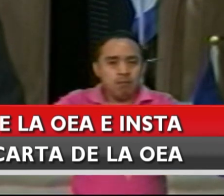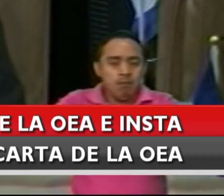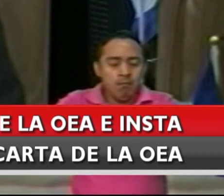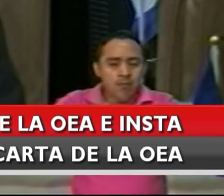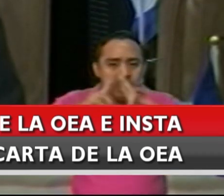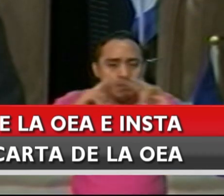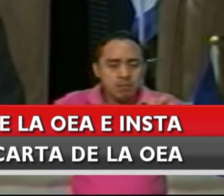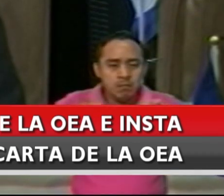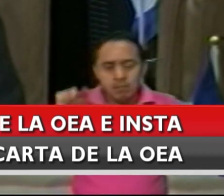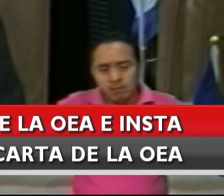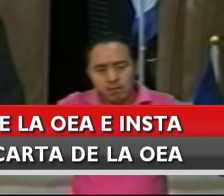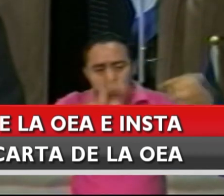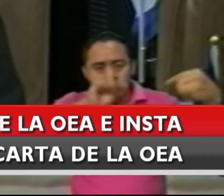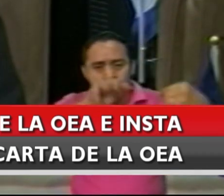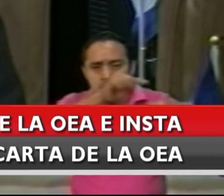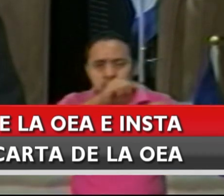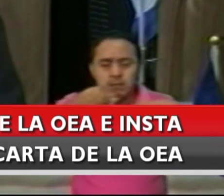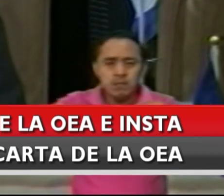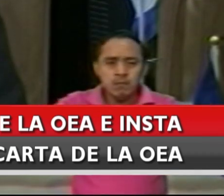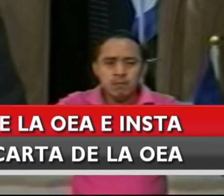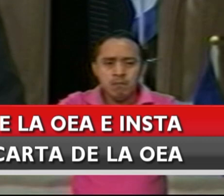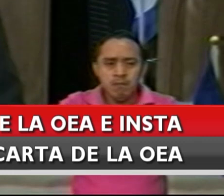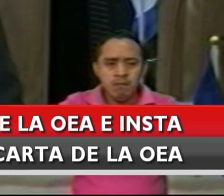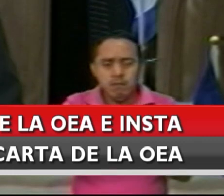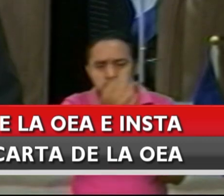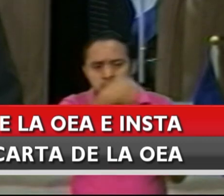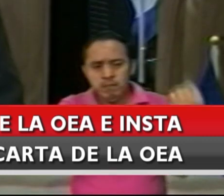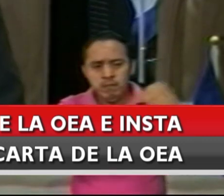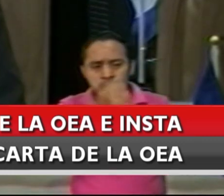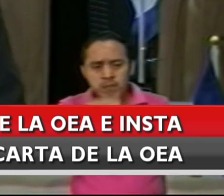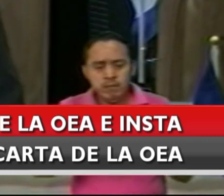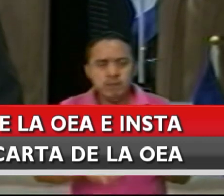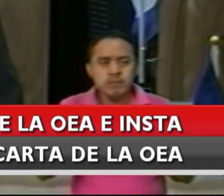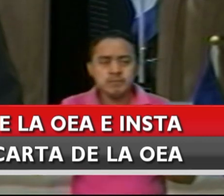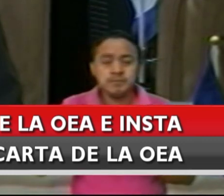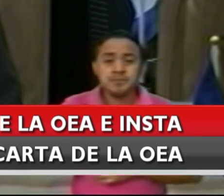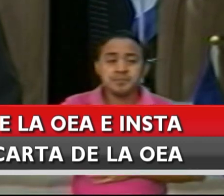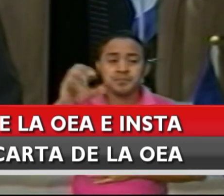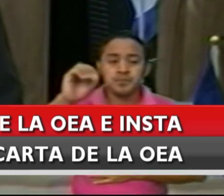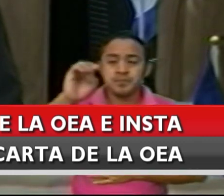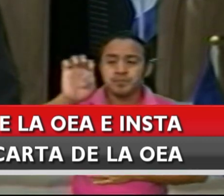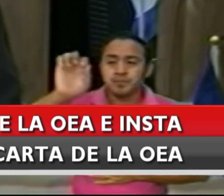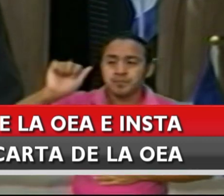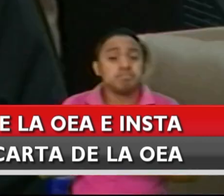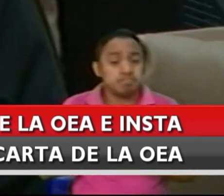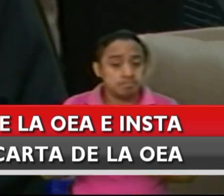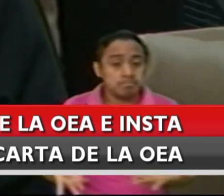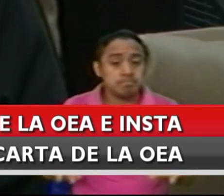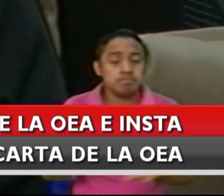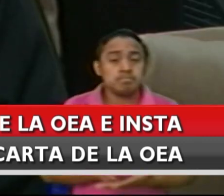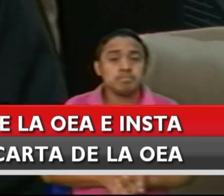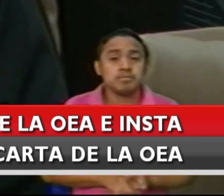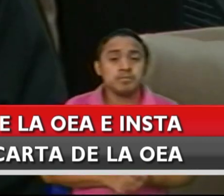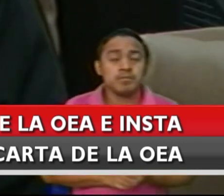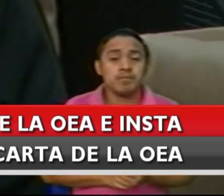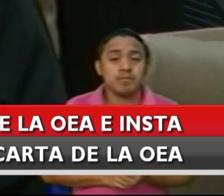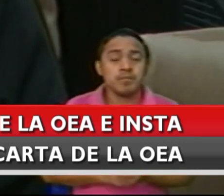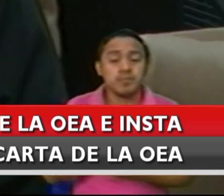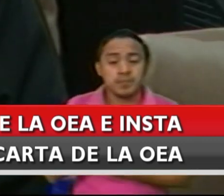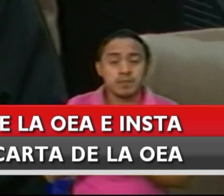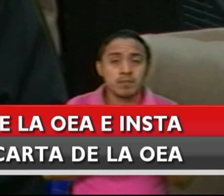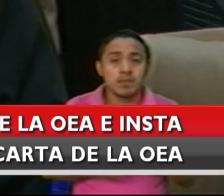en rechazo a estas actividades injerencistas de la Organización de Estados Americanos. Vamos a